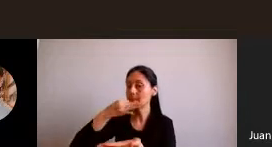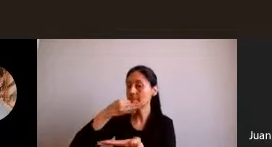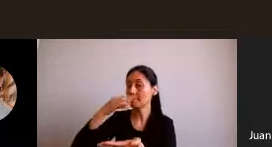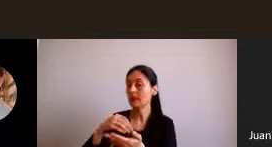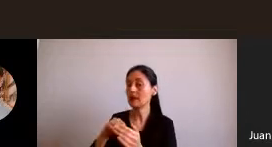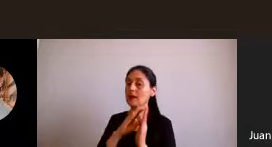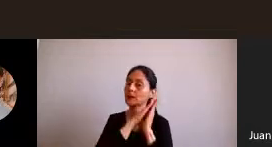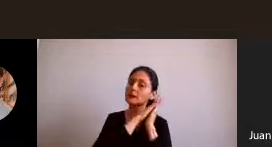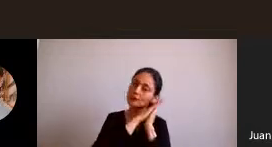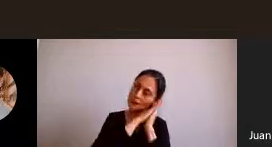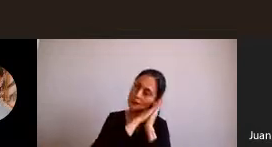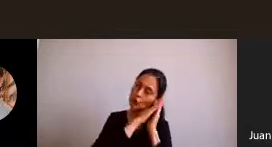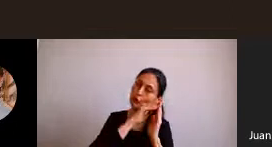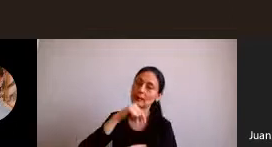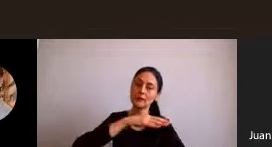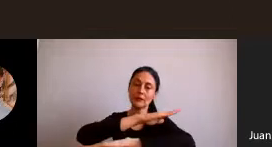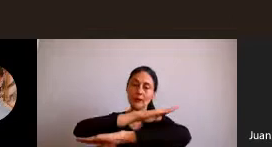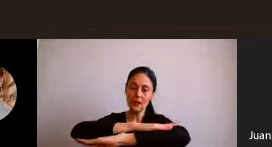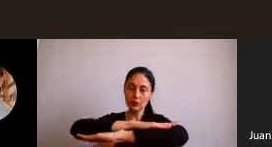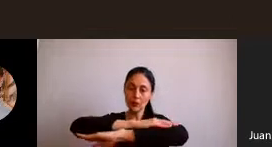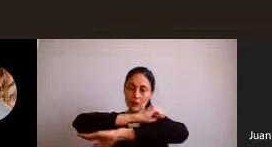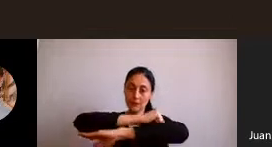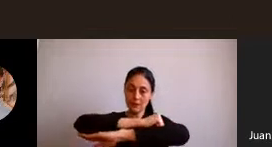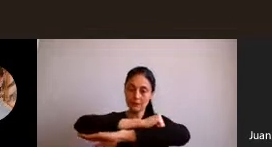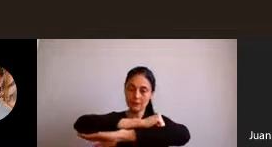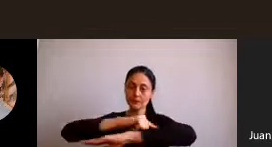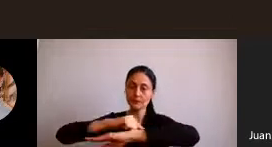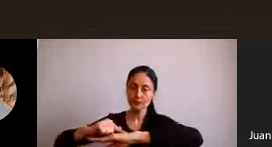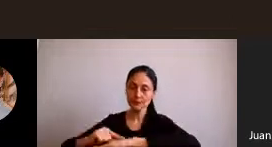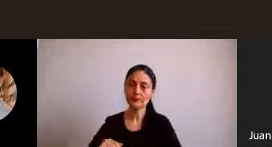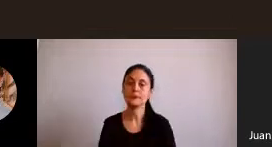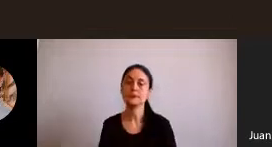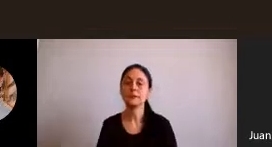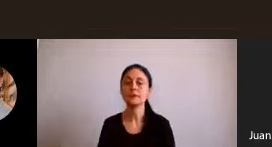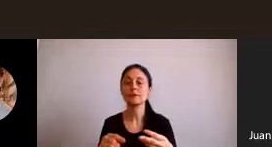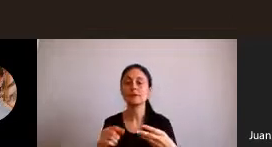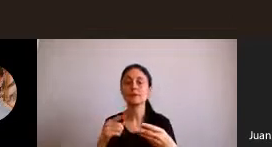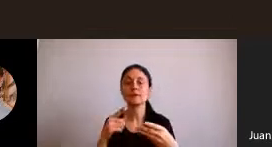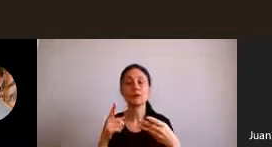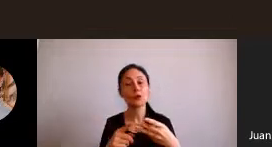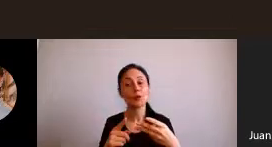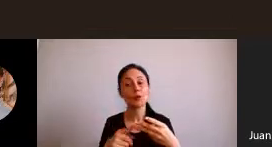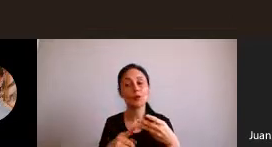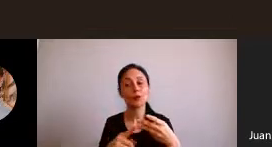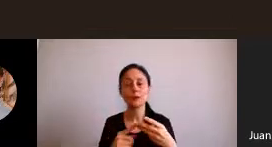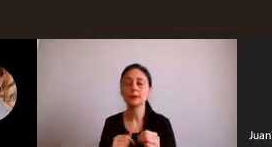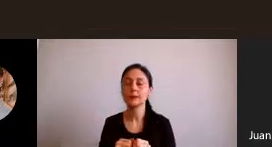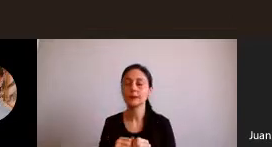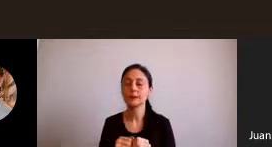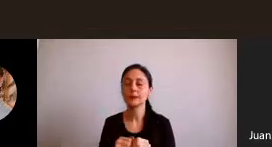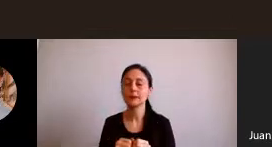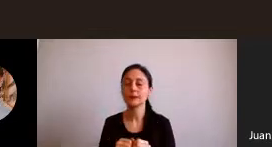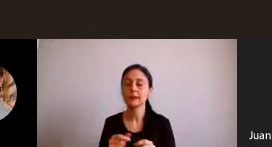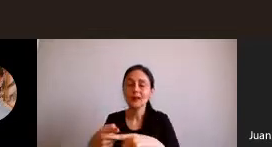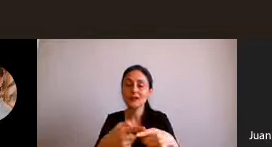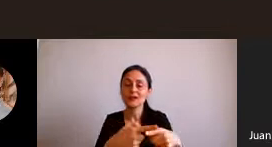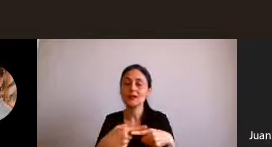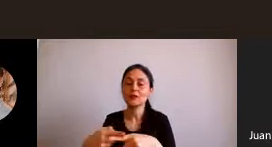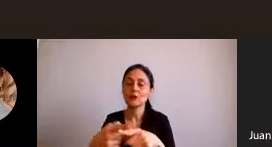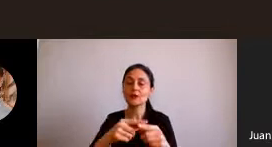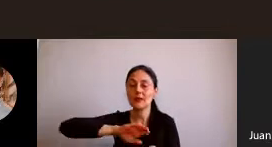alteraciones cognitivas. Y lo otro que ocurre muchas veces es la aislación social. Ya muchas veces, bueno, en este caso del COVID se ha